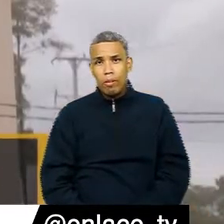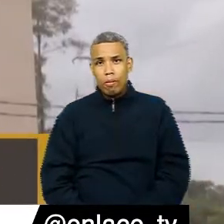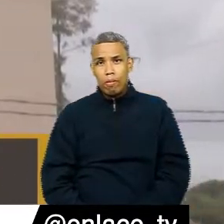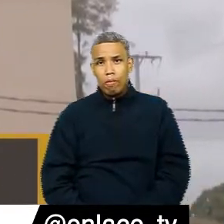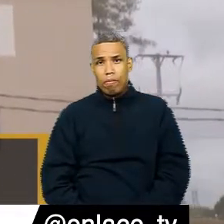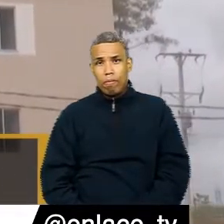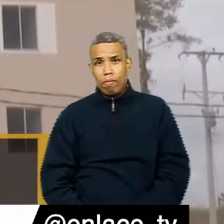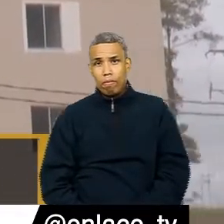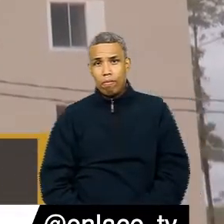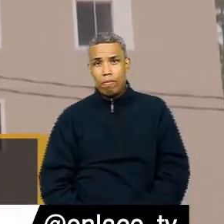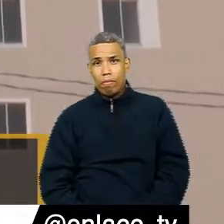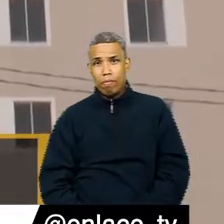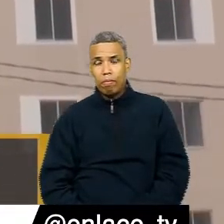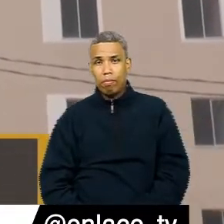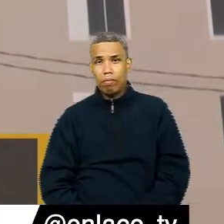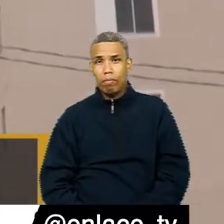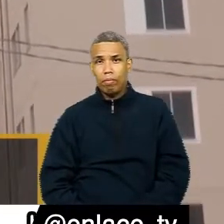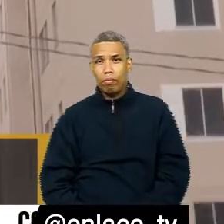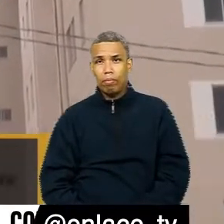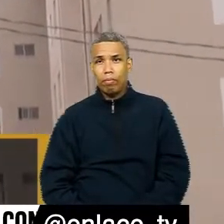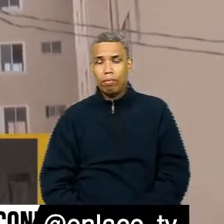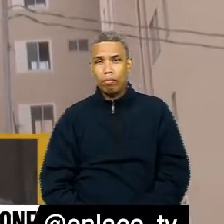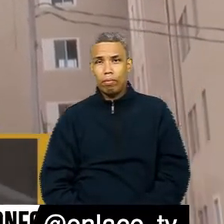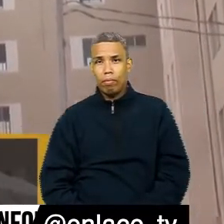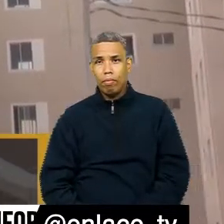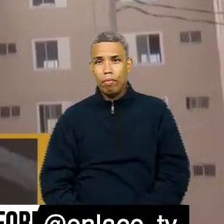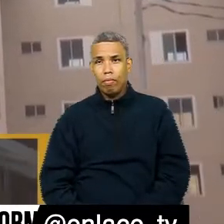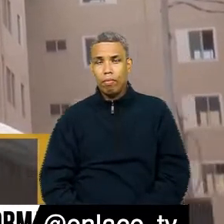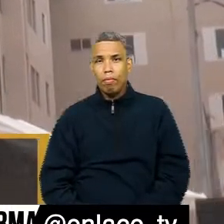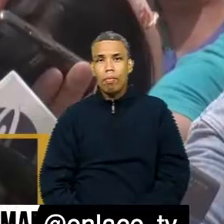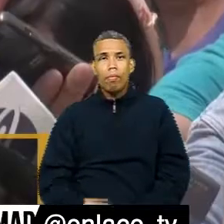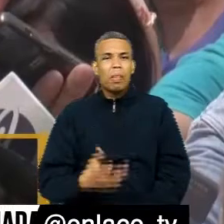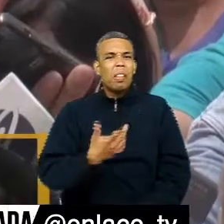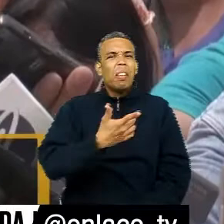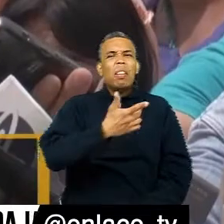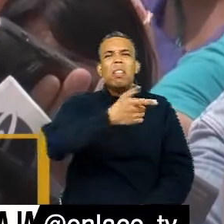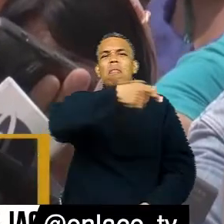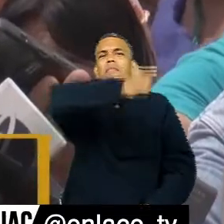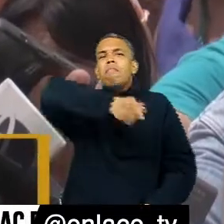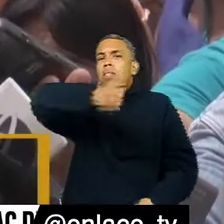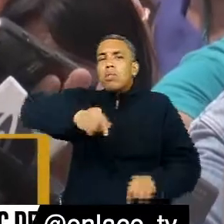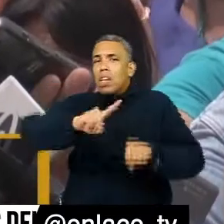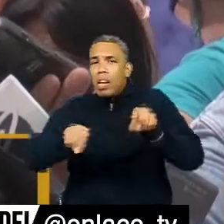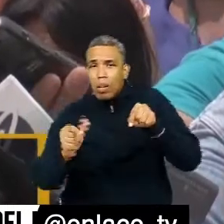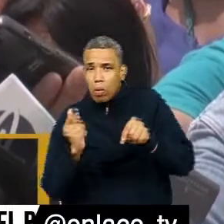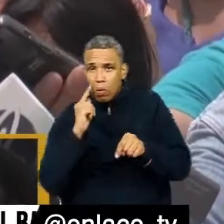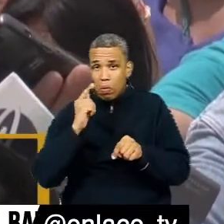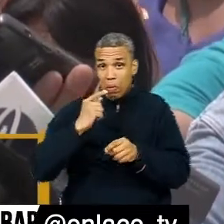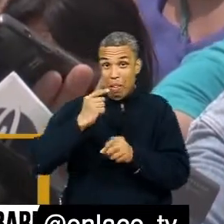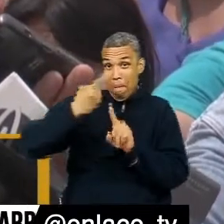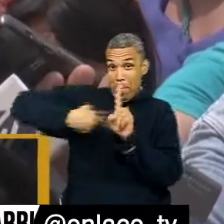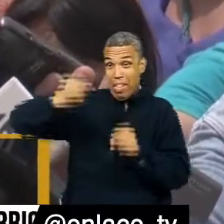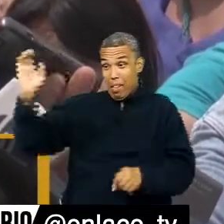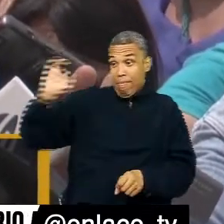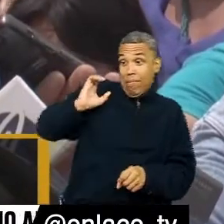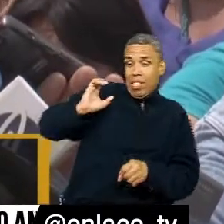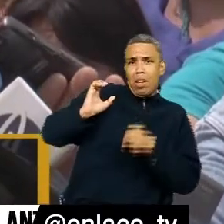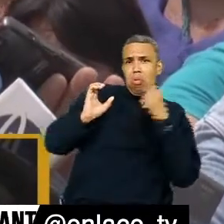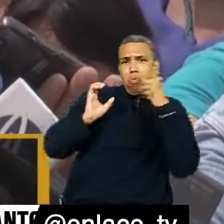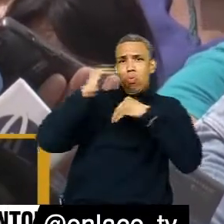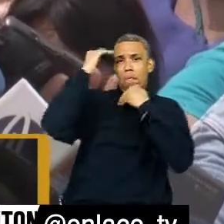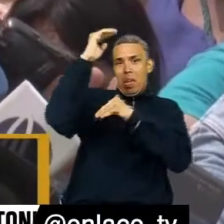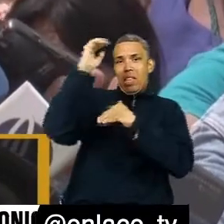Primero, que ganen menos de 2 salarios mínimos. Tienen ya de 48 millones, 25